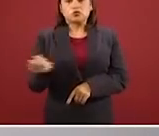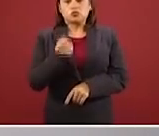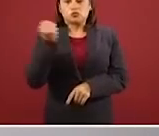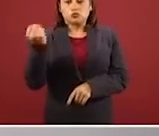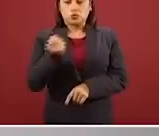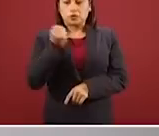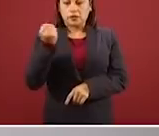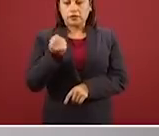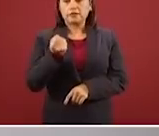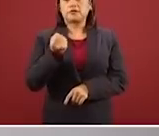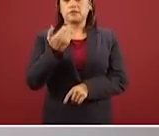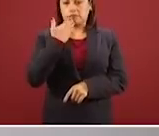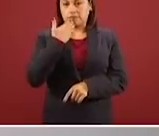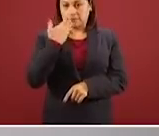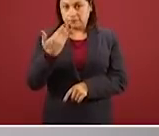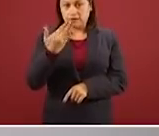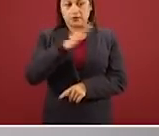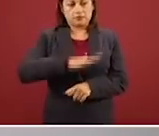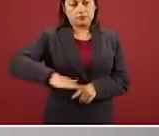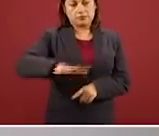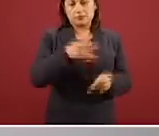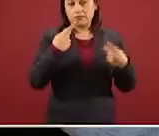para bien del pueblo,